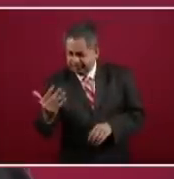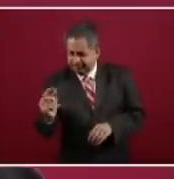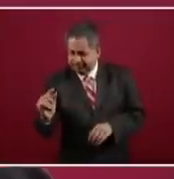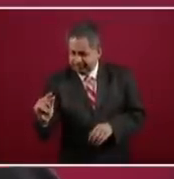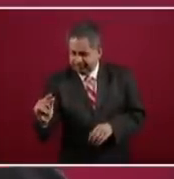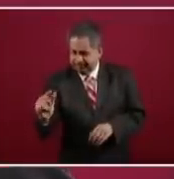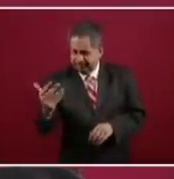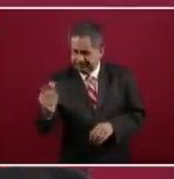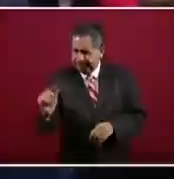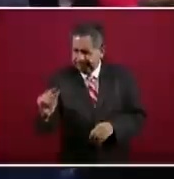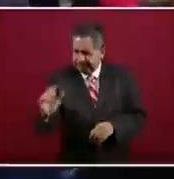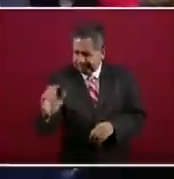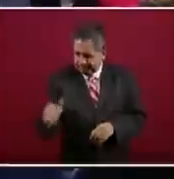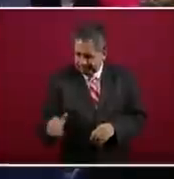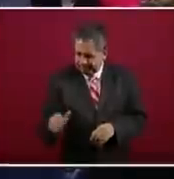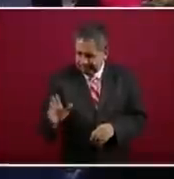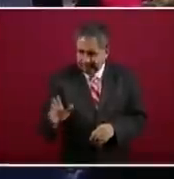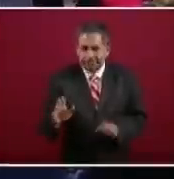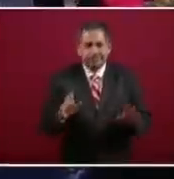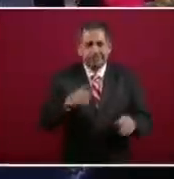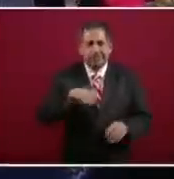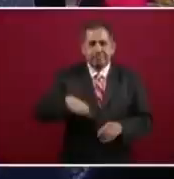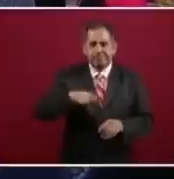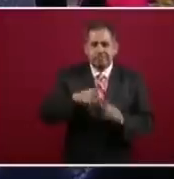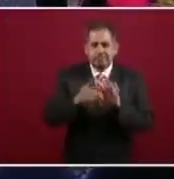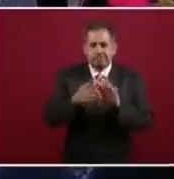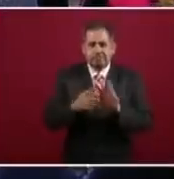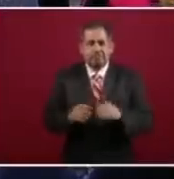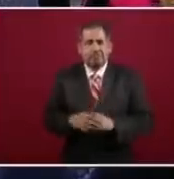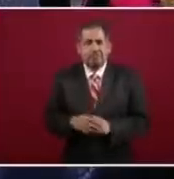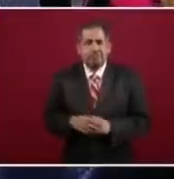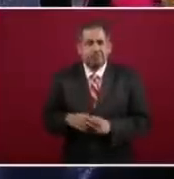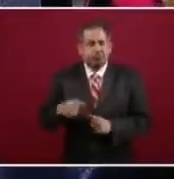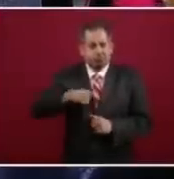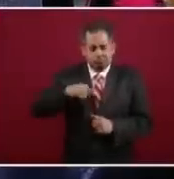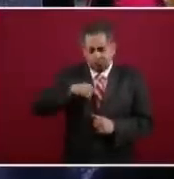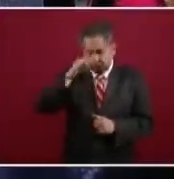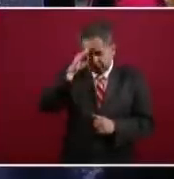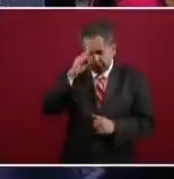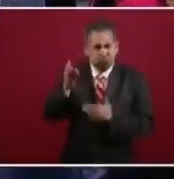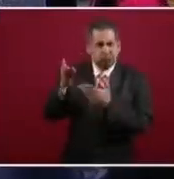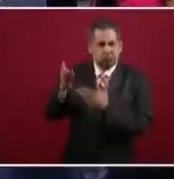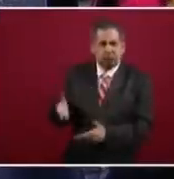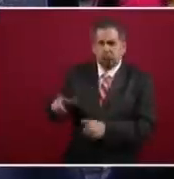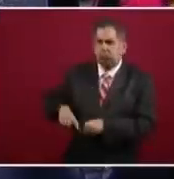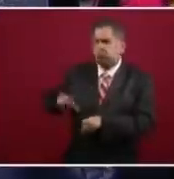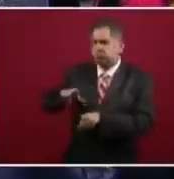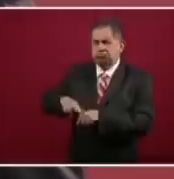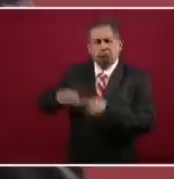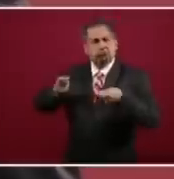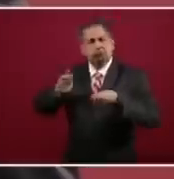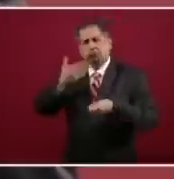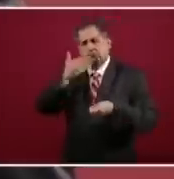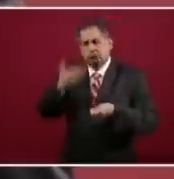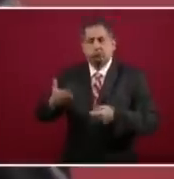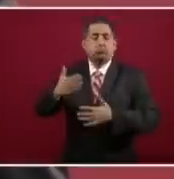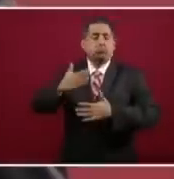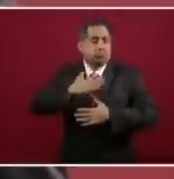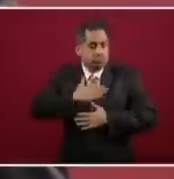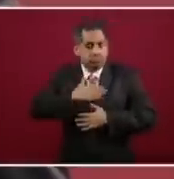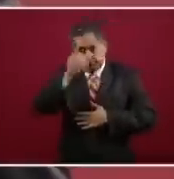determinado y lo considero un buen gobernante ese es mi